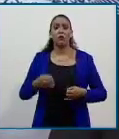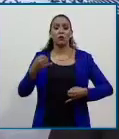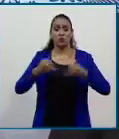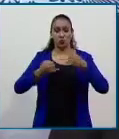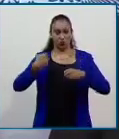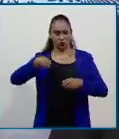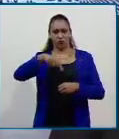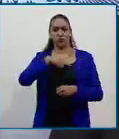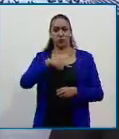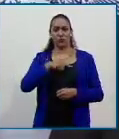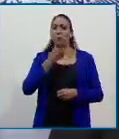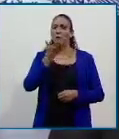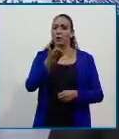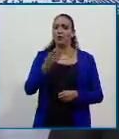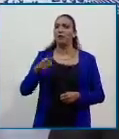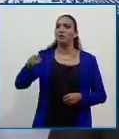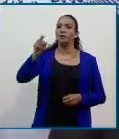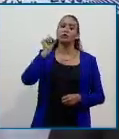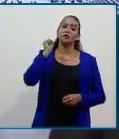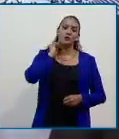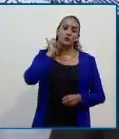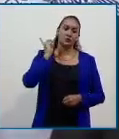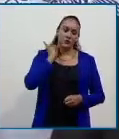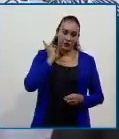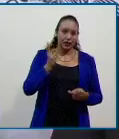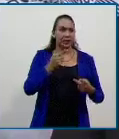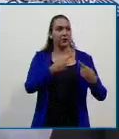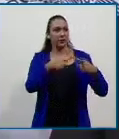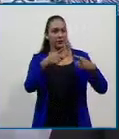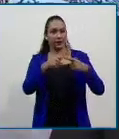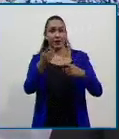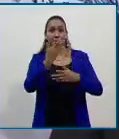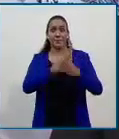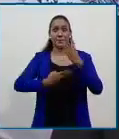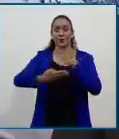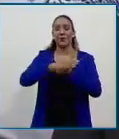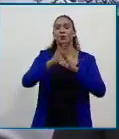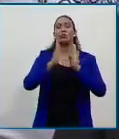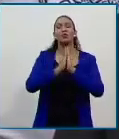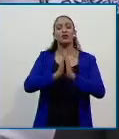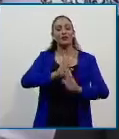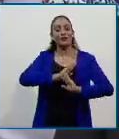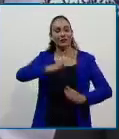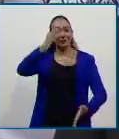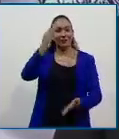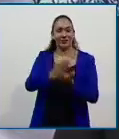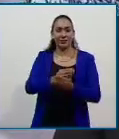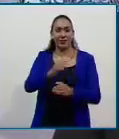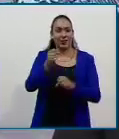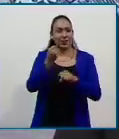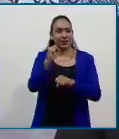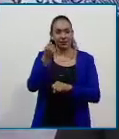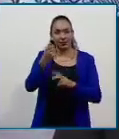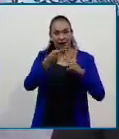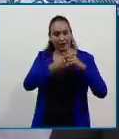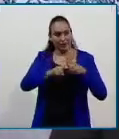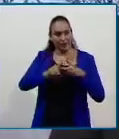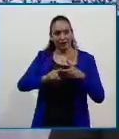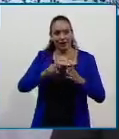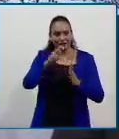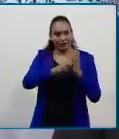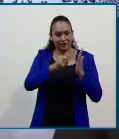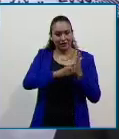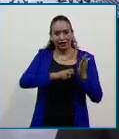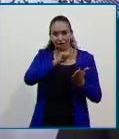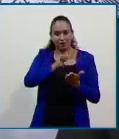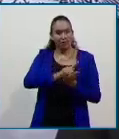juzgadoras pedimos a la legislatura y gobierno entrantes que detengan en septiembre el actual proceso de reforma, dadas